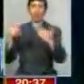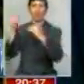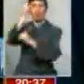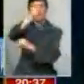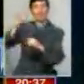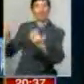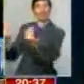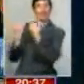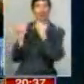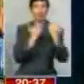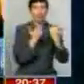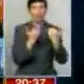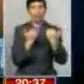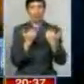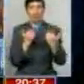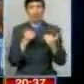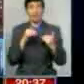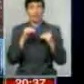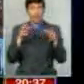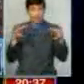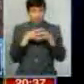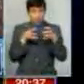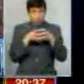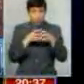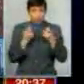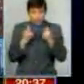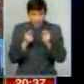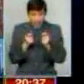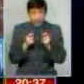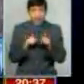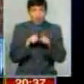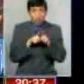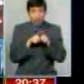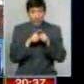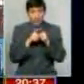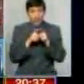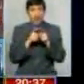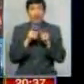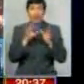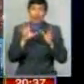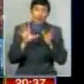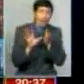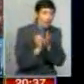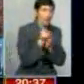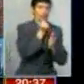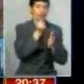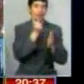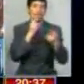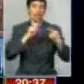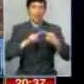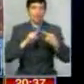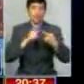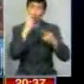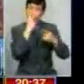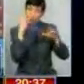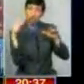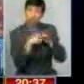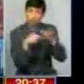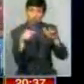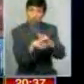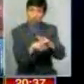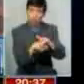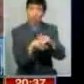a buscar el partido de la forma que lo hizo y encontrar dos goles con mucha intensidad, con mucha